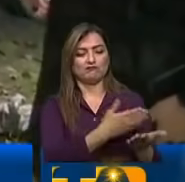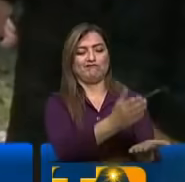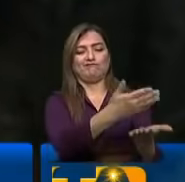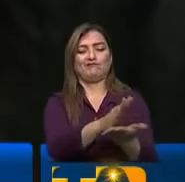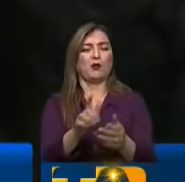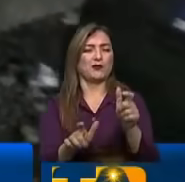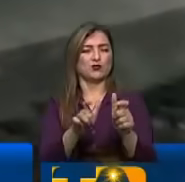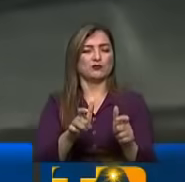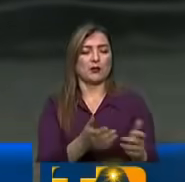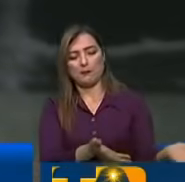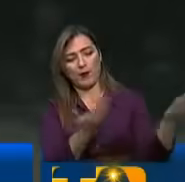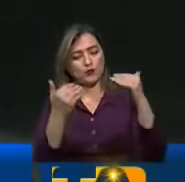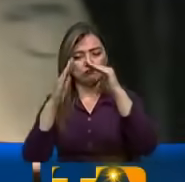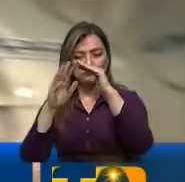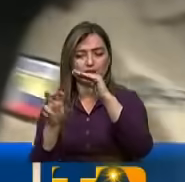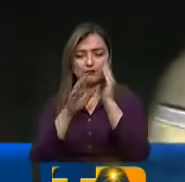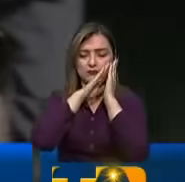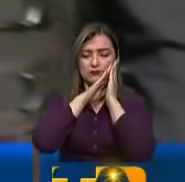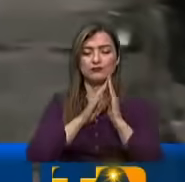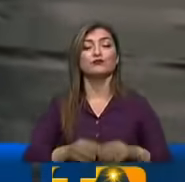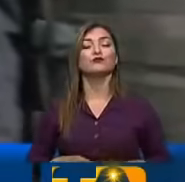también ellos ofrecerles un lugar a donde puedan